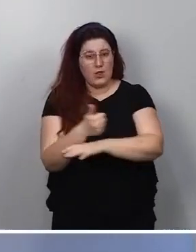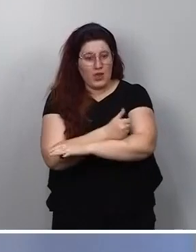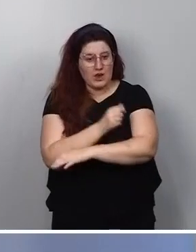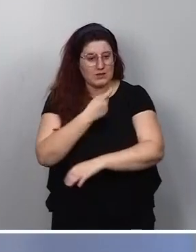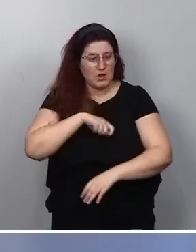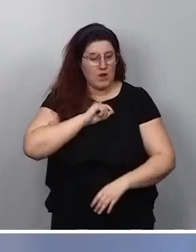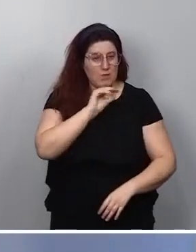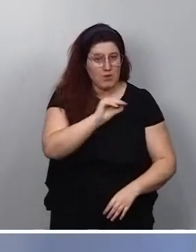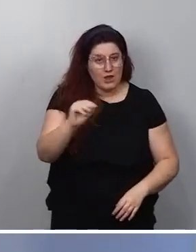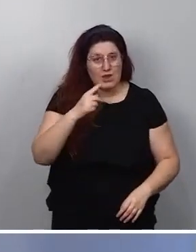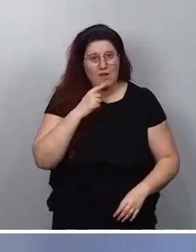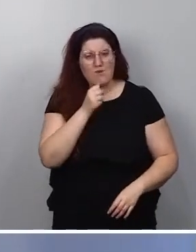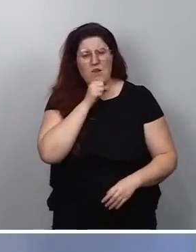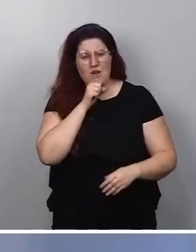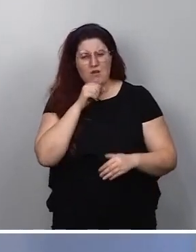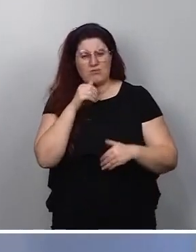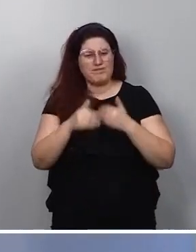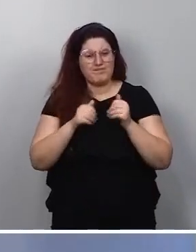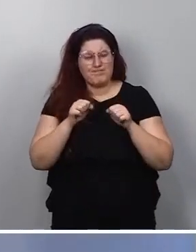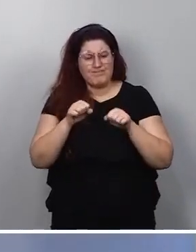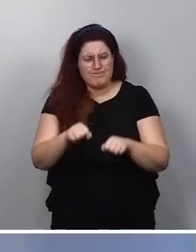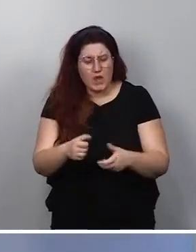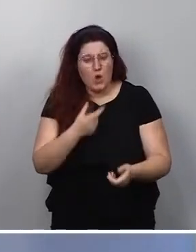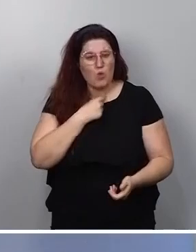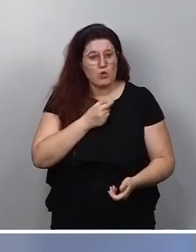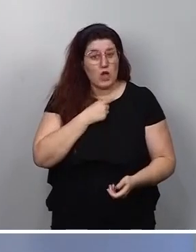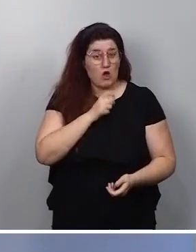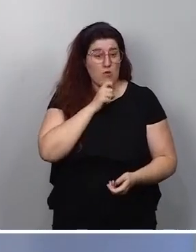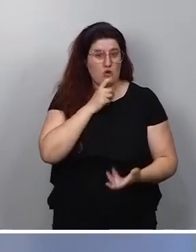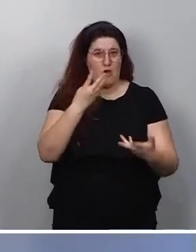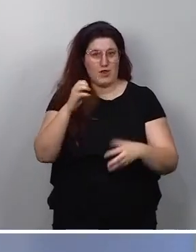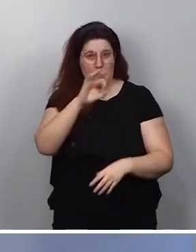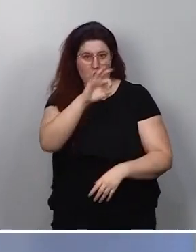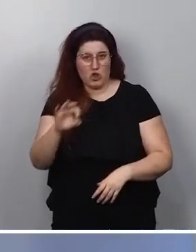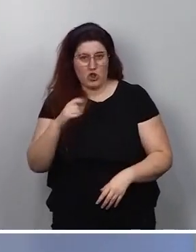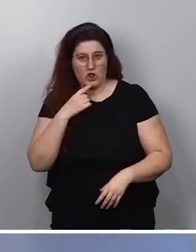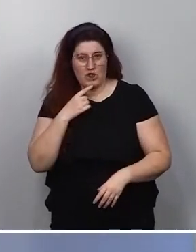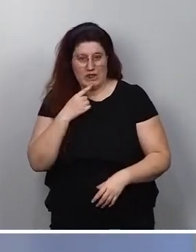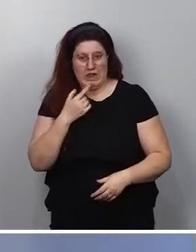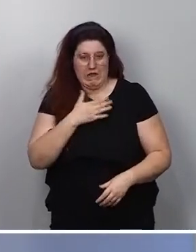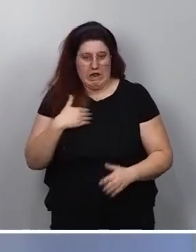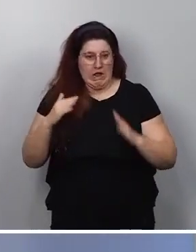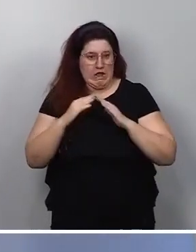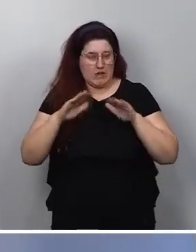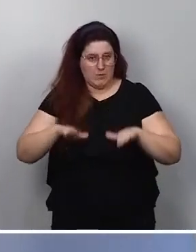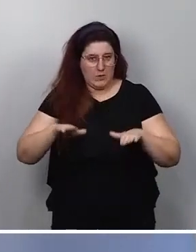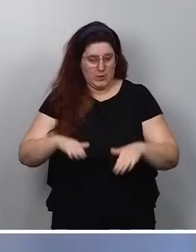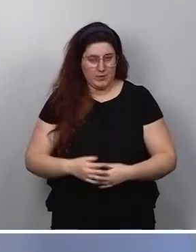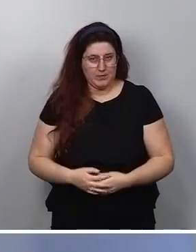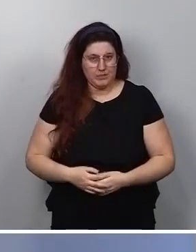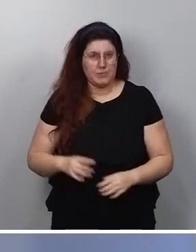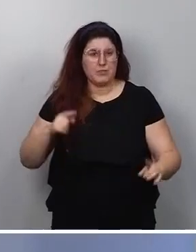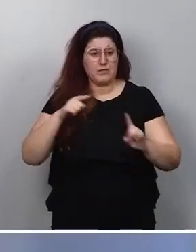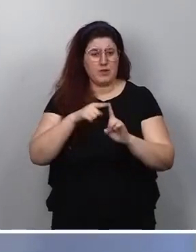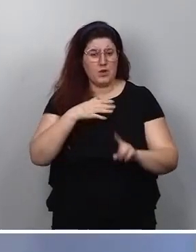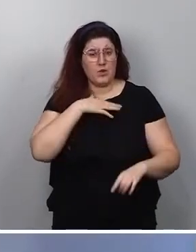española Cómo desea envejecer más del 0% responde que quiere permanecer en su casa de lo que se trata es de hacer